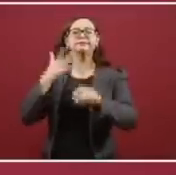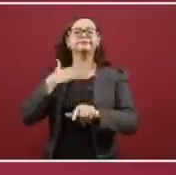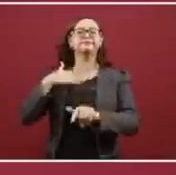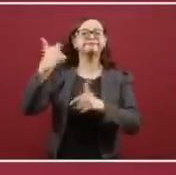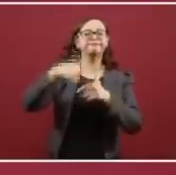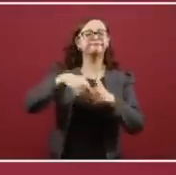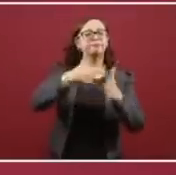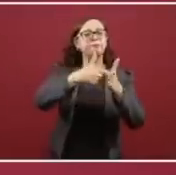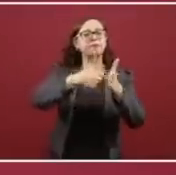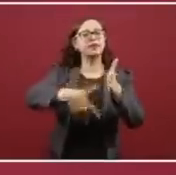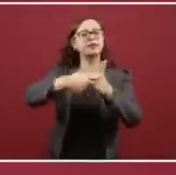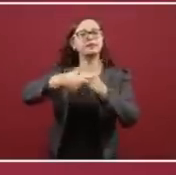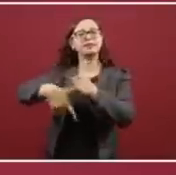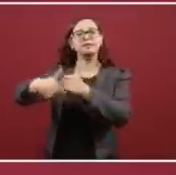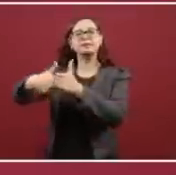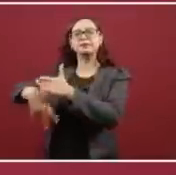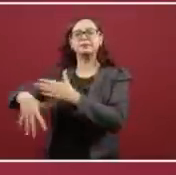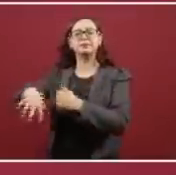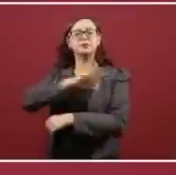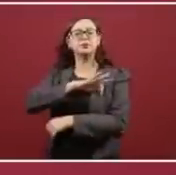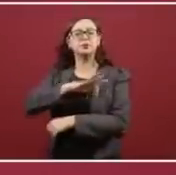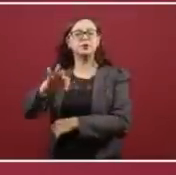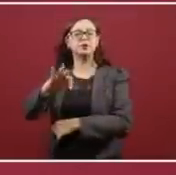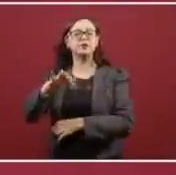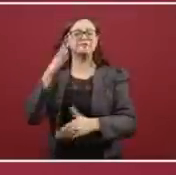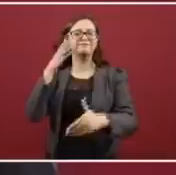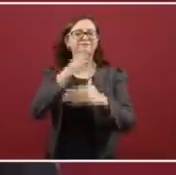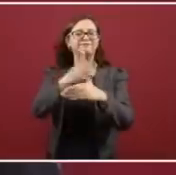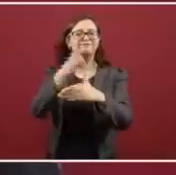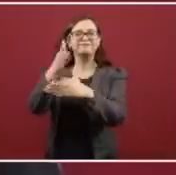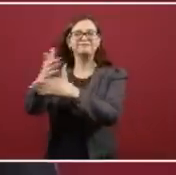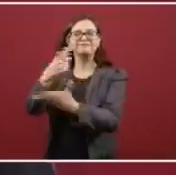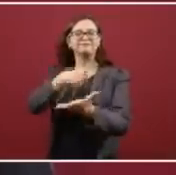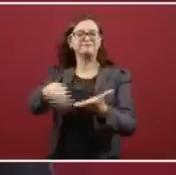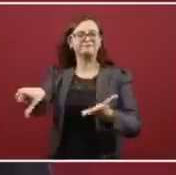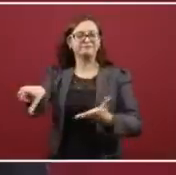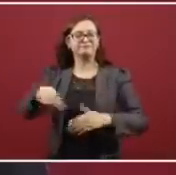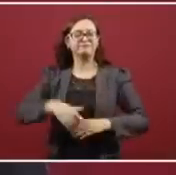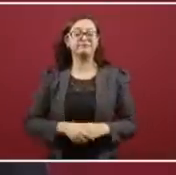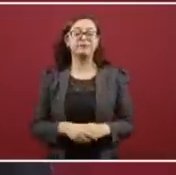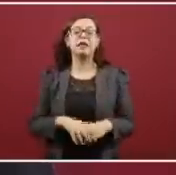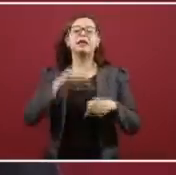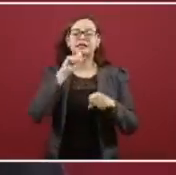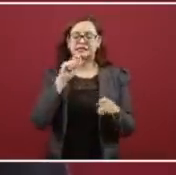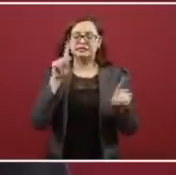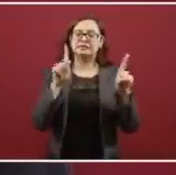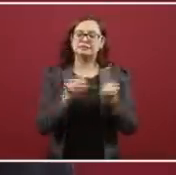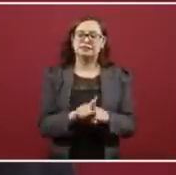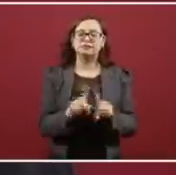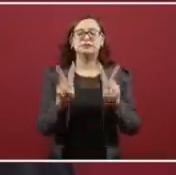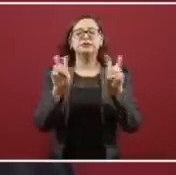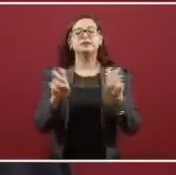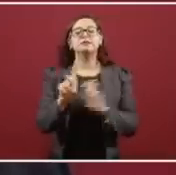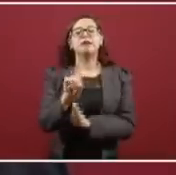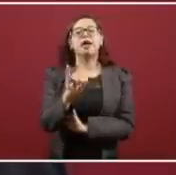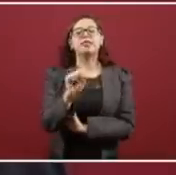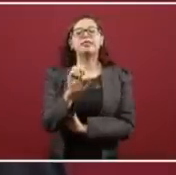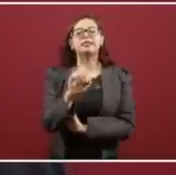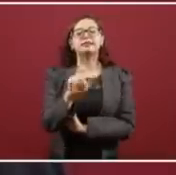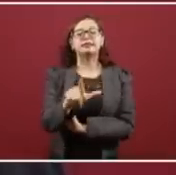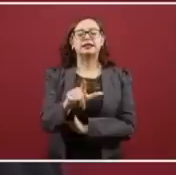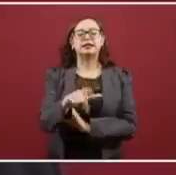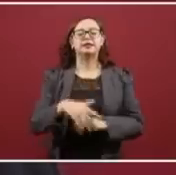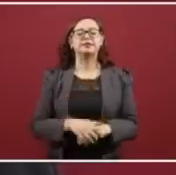gasolina y también el diesel y ya estamos